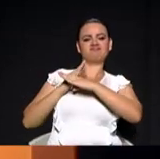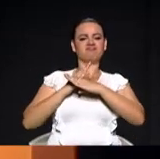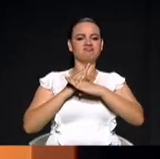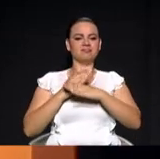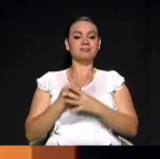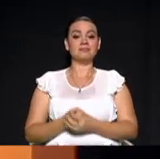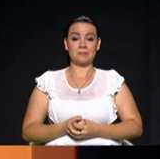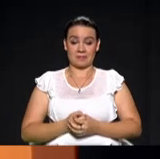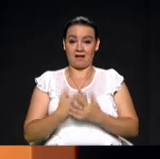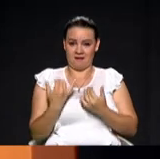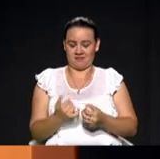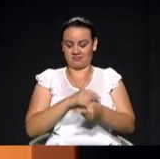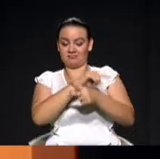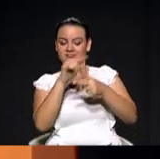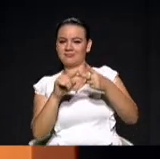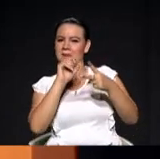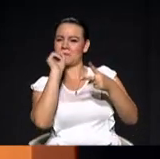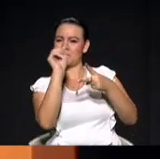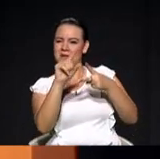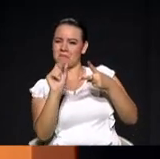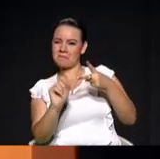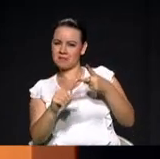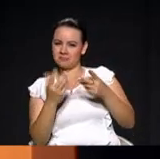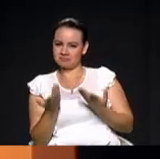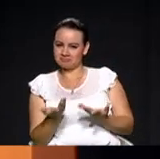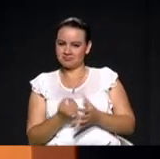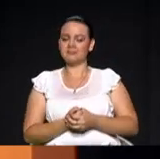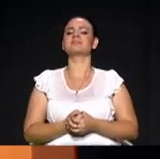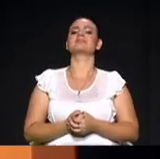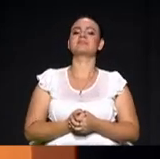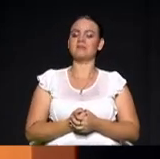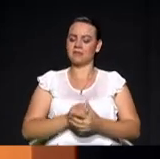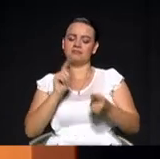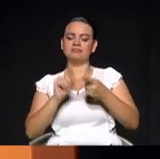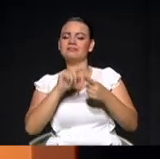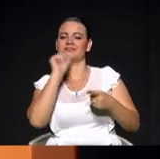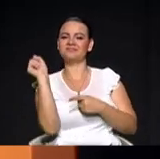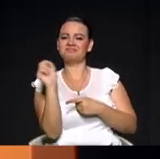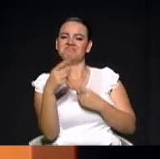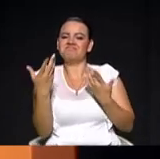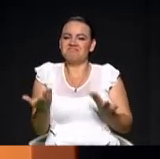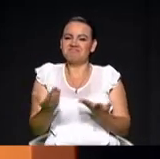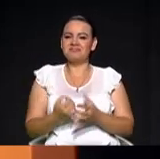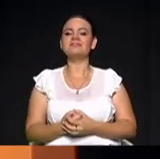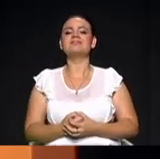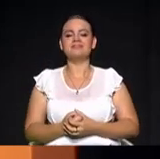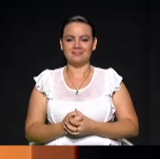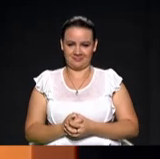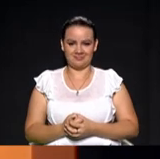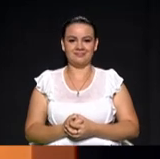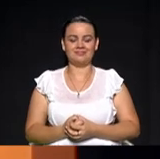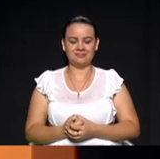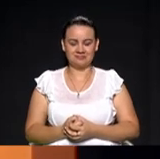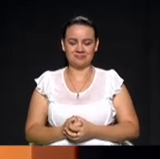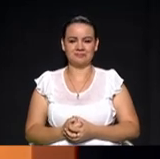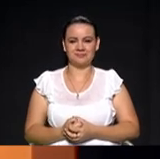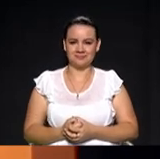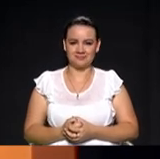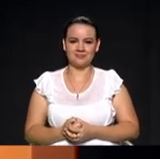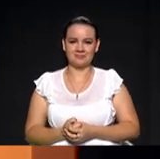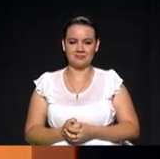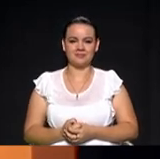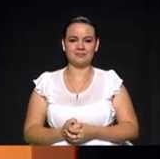dos preguntas en ese bloque el tema de seguridad la primera pregunta de ellas está relacionada con él